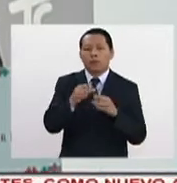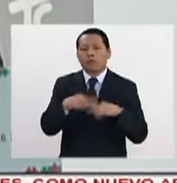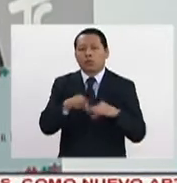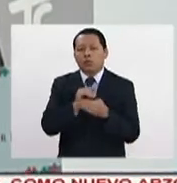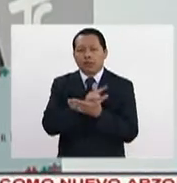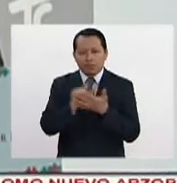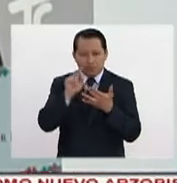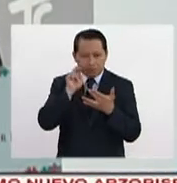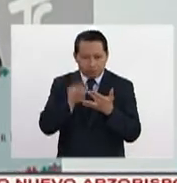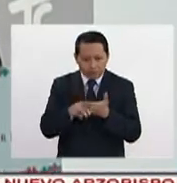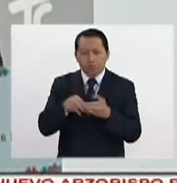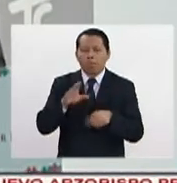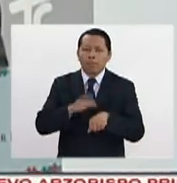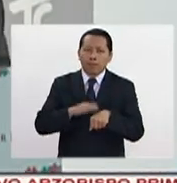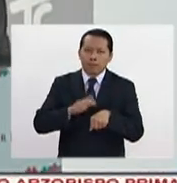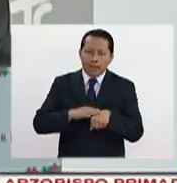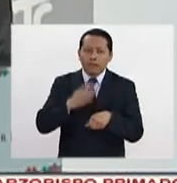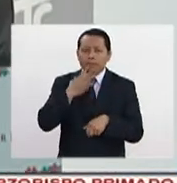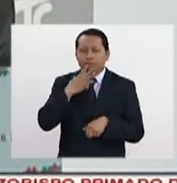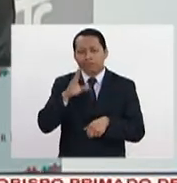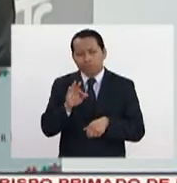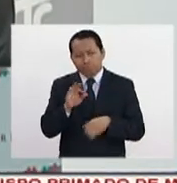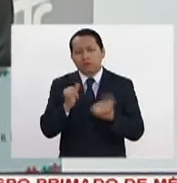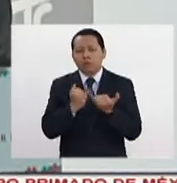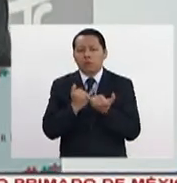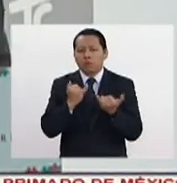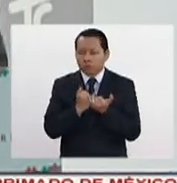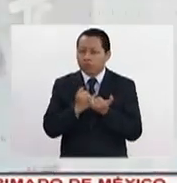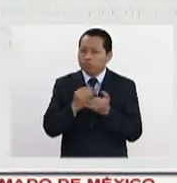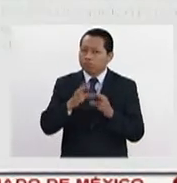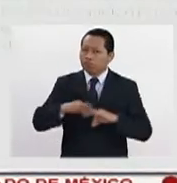la simplificación y cero discrecionalidad.